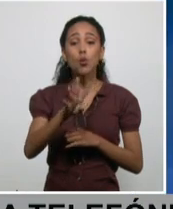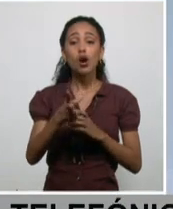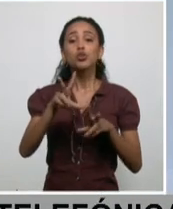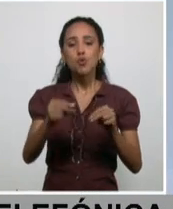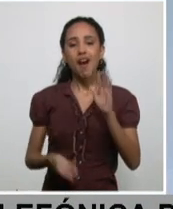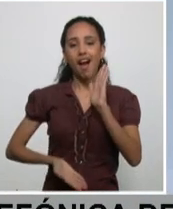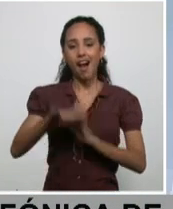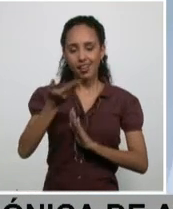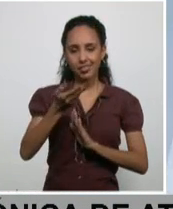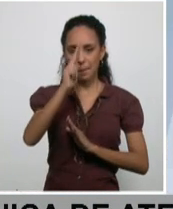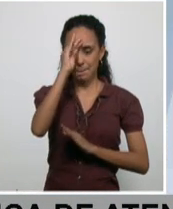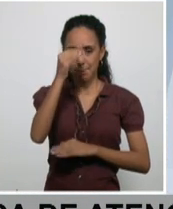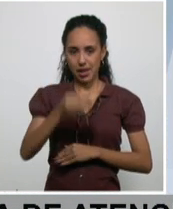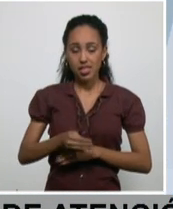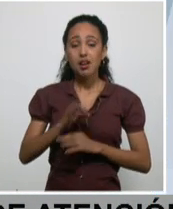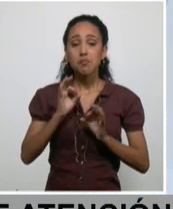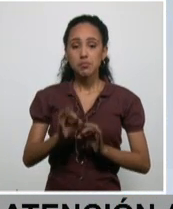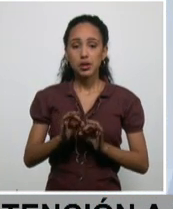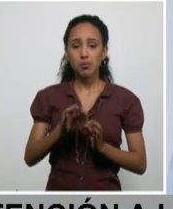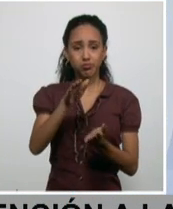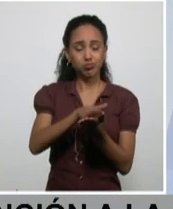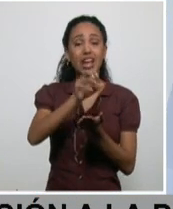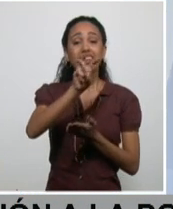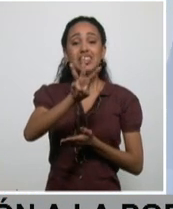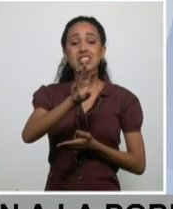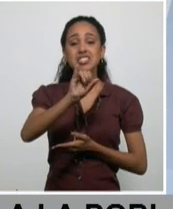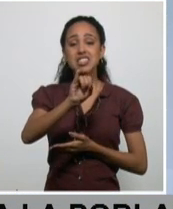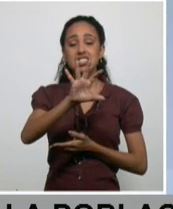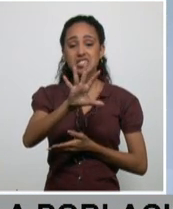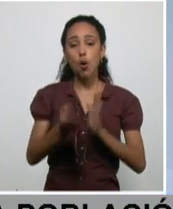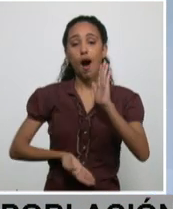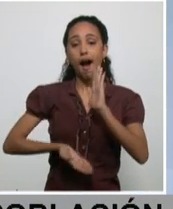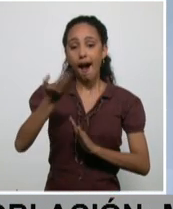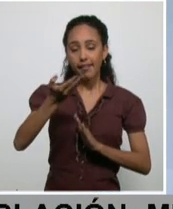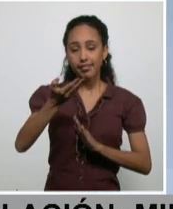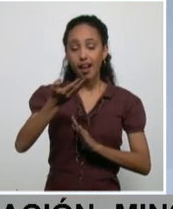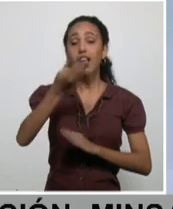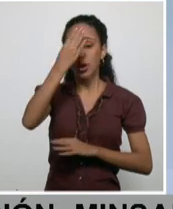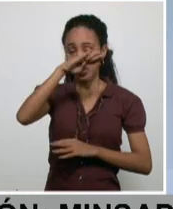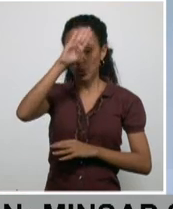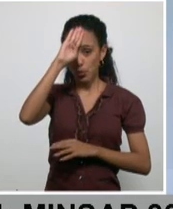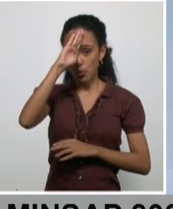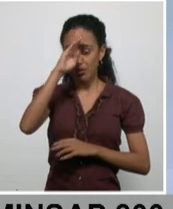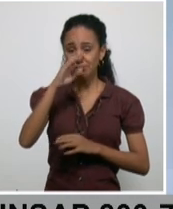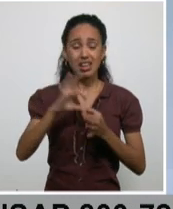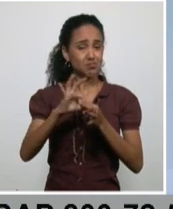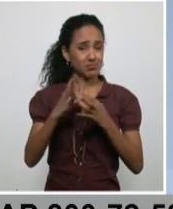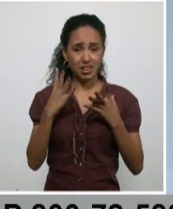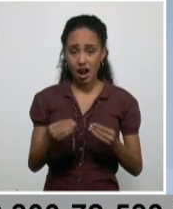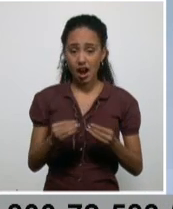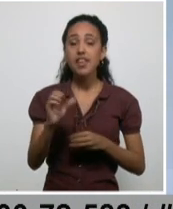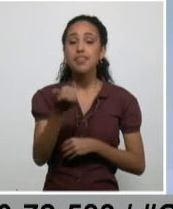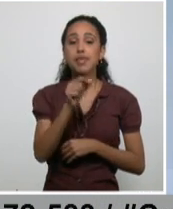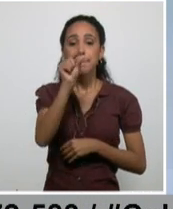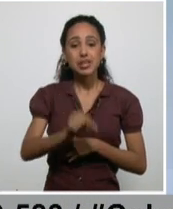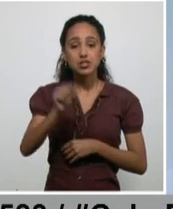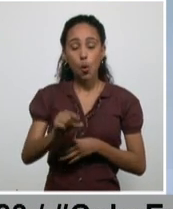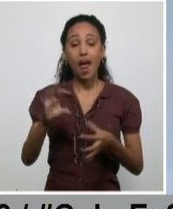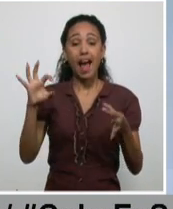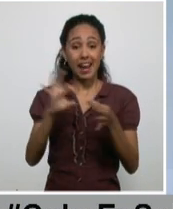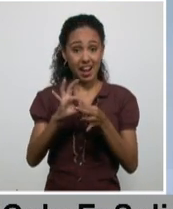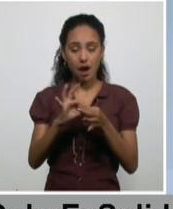médicas, para un acumulado total de 365 altas en el país, reportados críticos 10 y graves